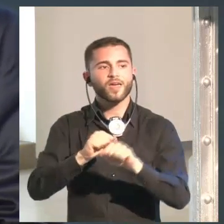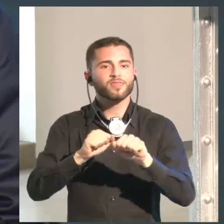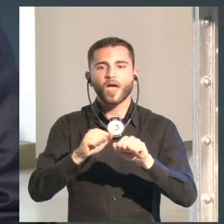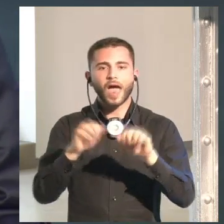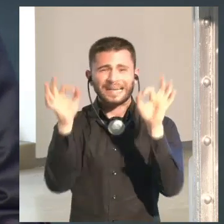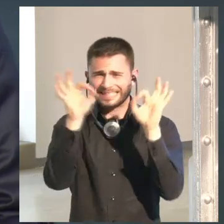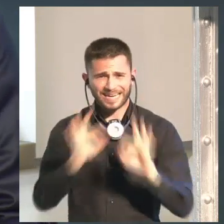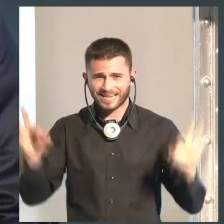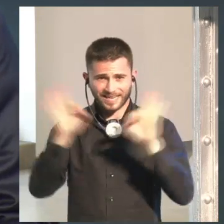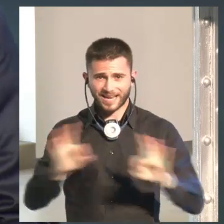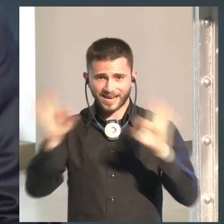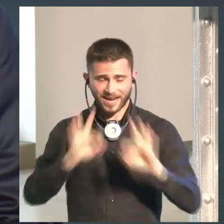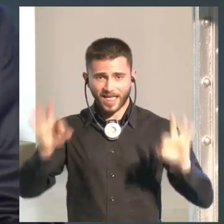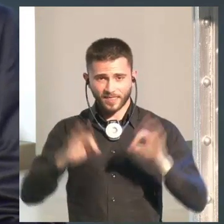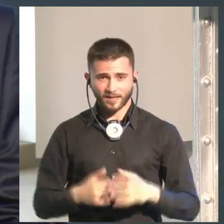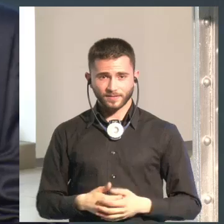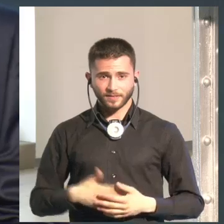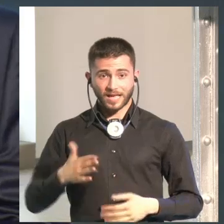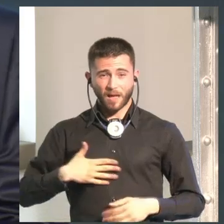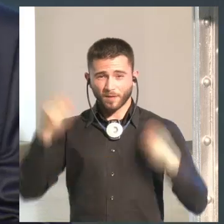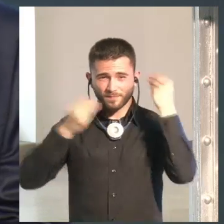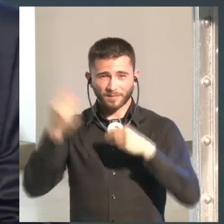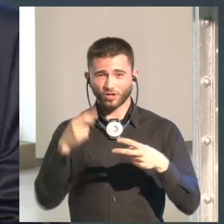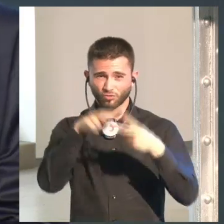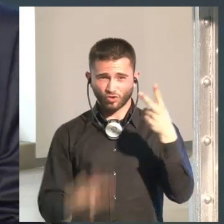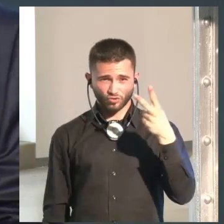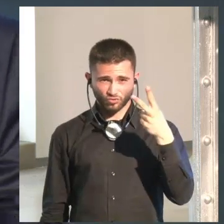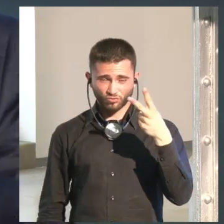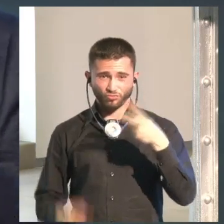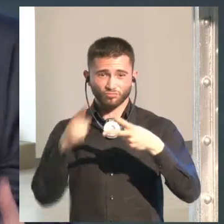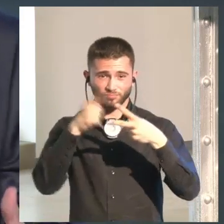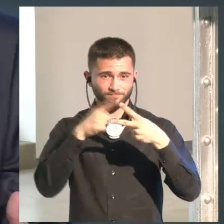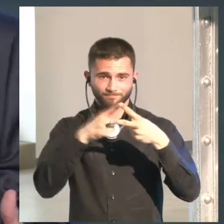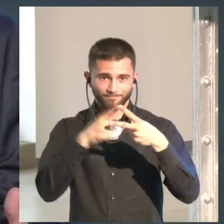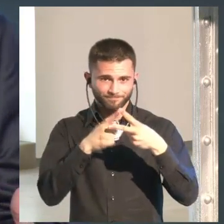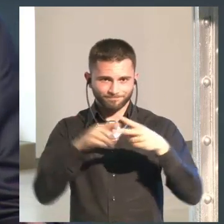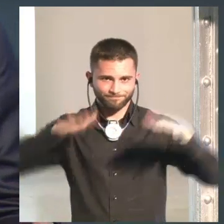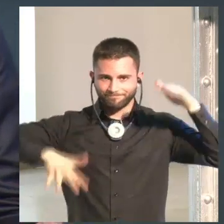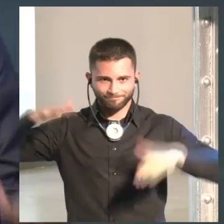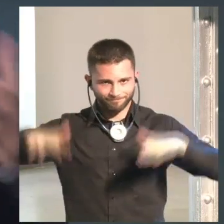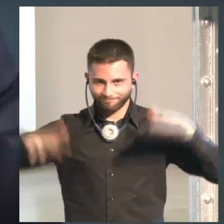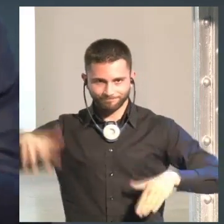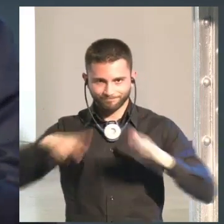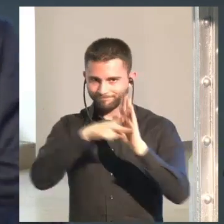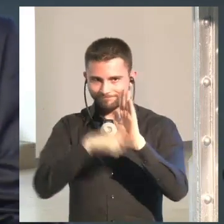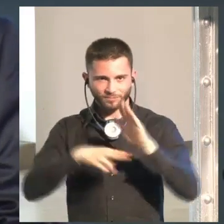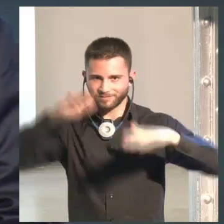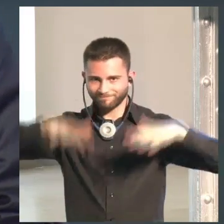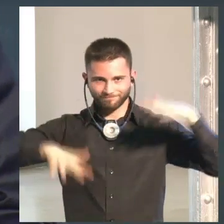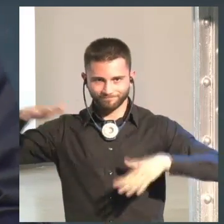demás. Esto me genera dos reflexiones. Primero, tenemos una situación de asimetría regulatoria